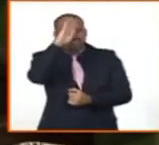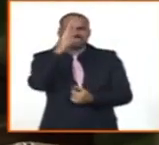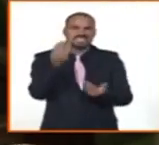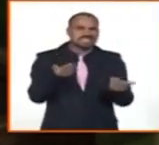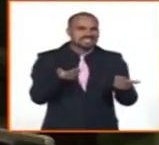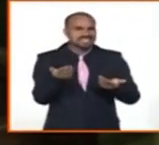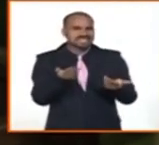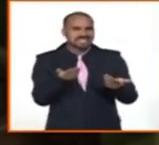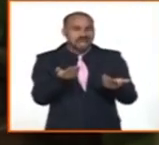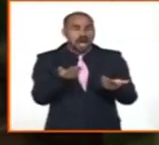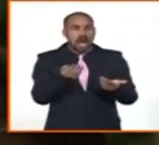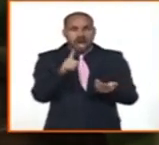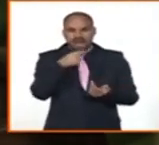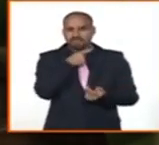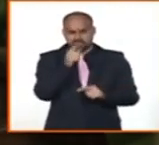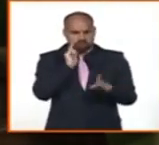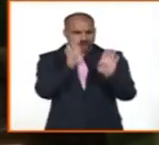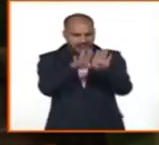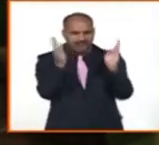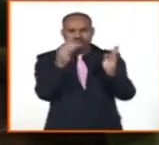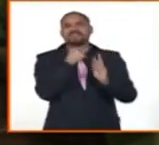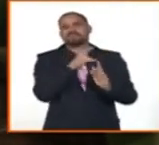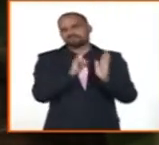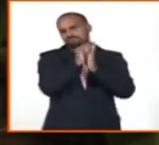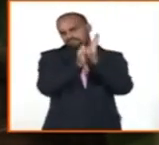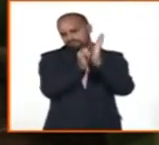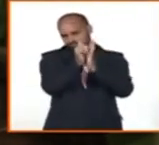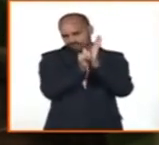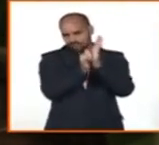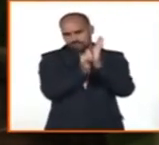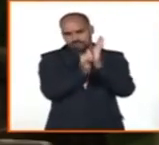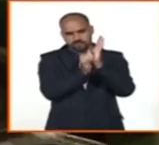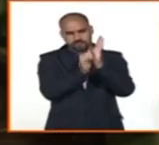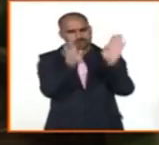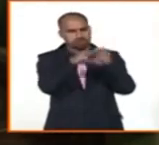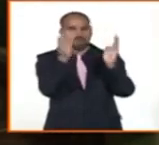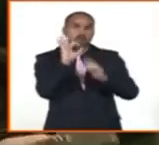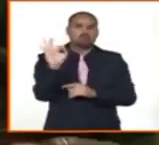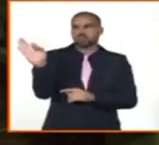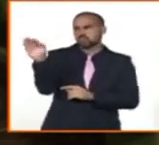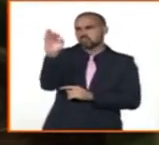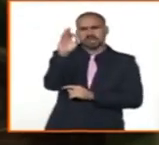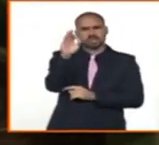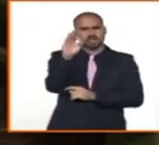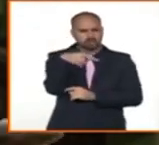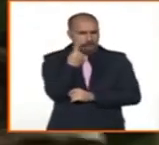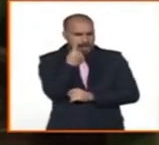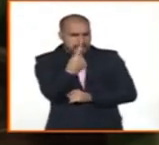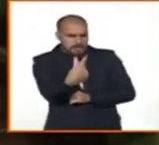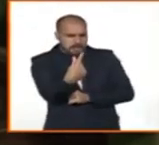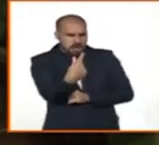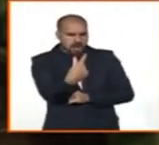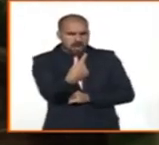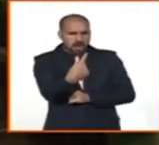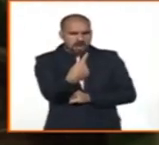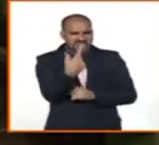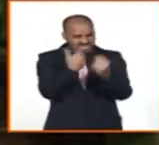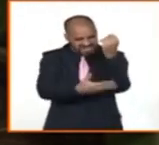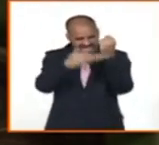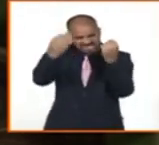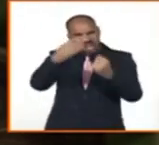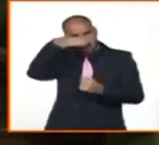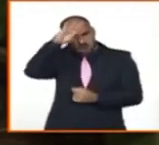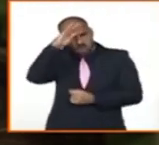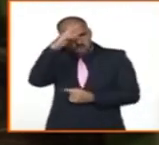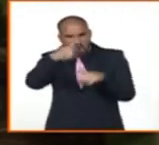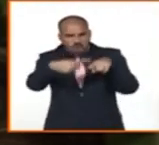medios de comunicación, cuando alguien abre YouTube, cuando alguien abre Twitter, solo aparece contenido tóxico